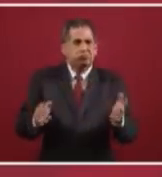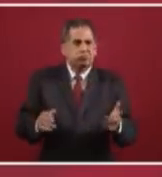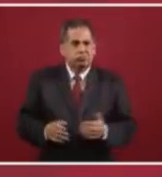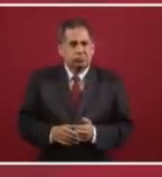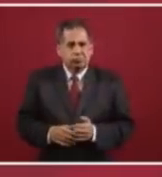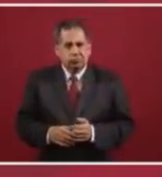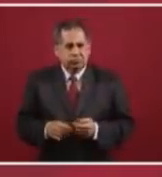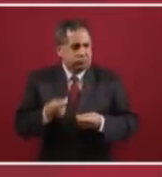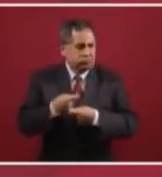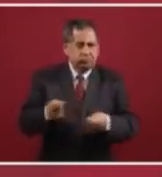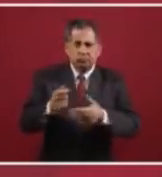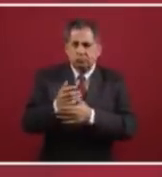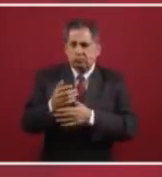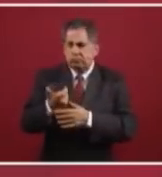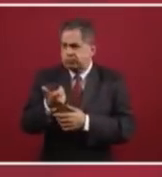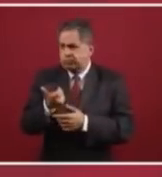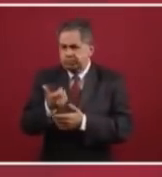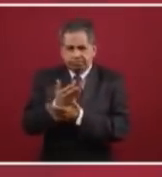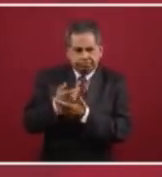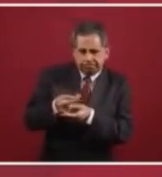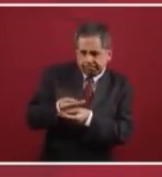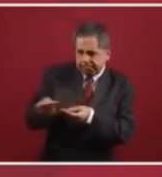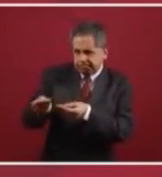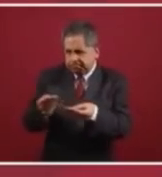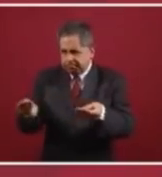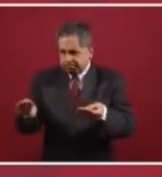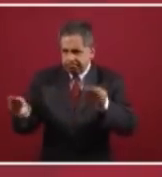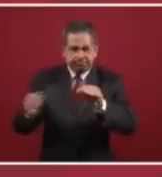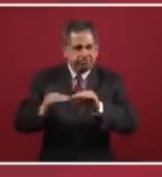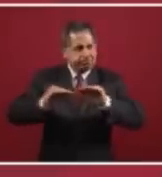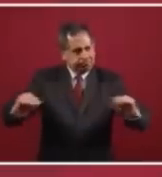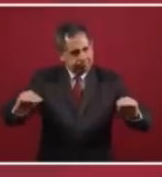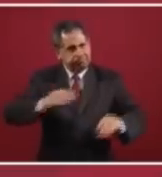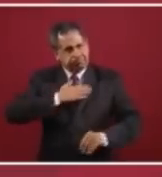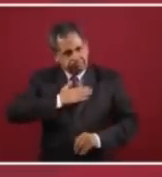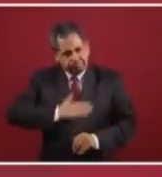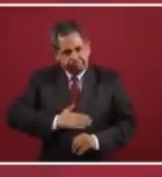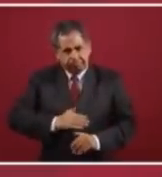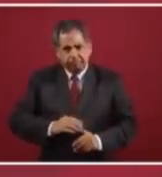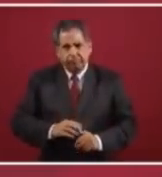una distribución más equitativa, más justa